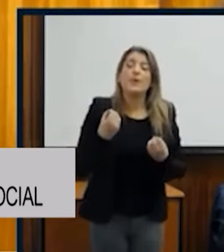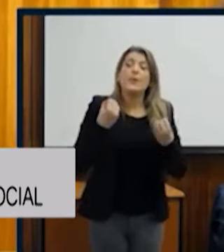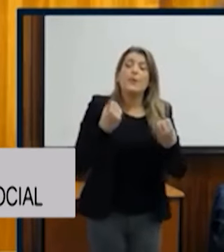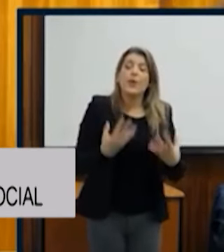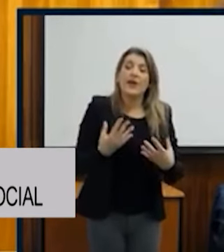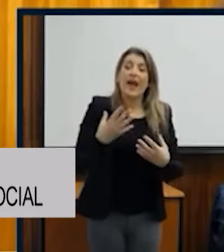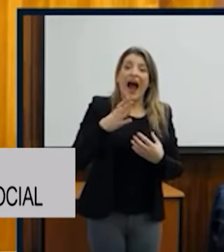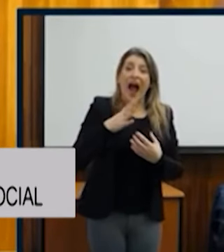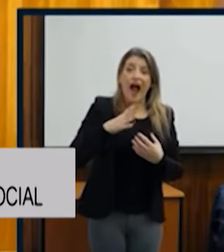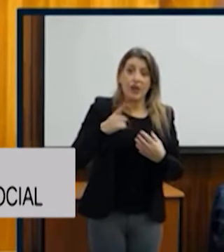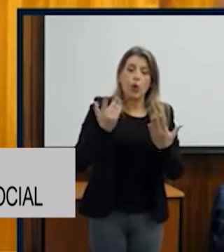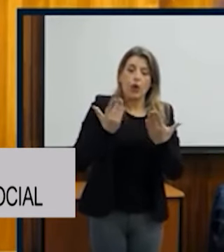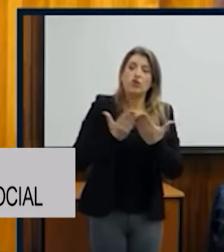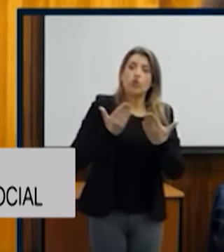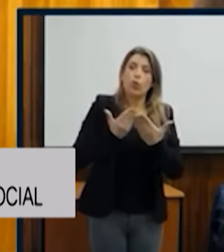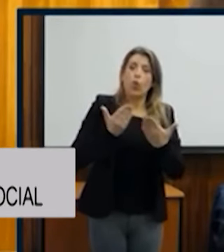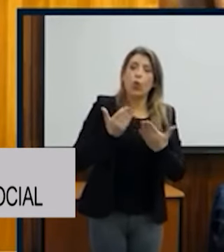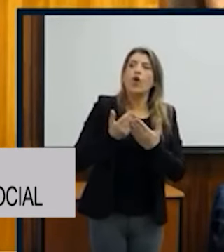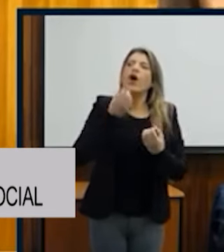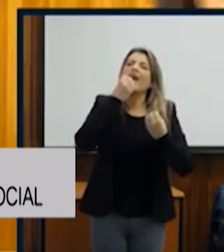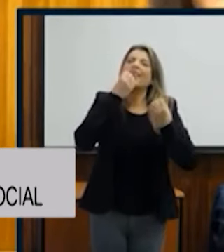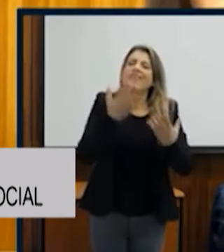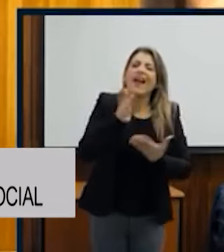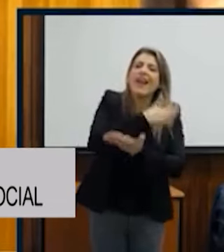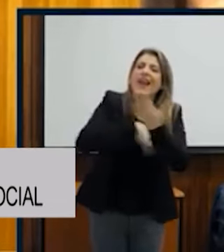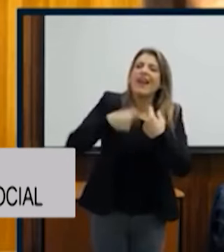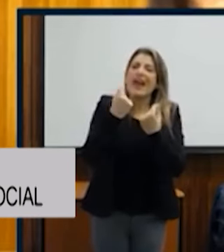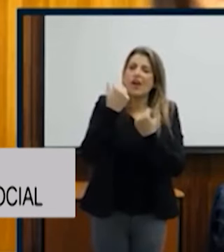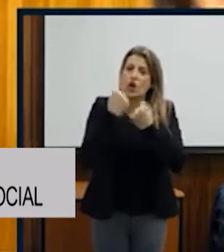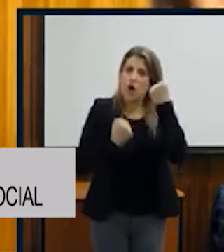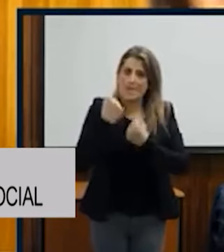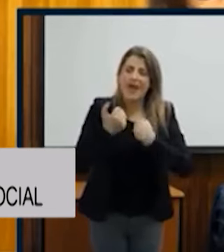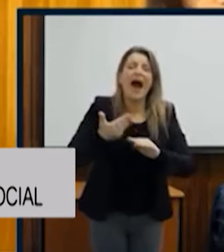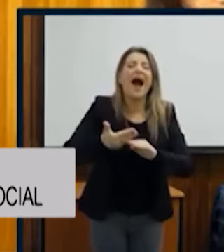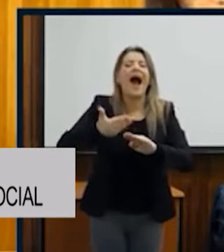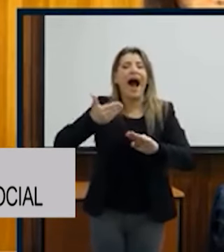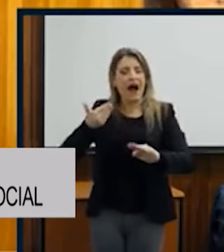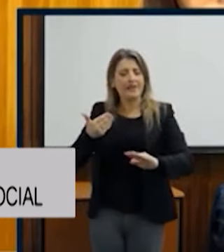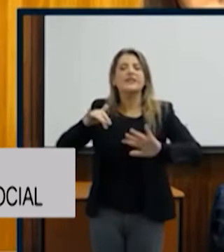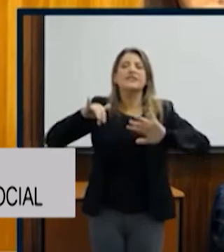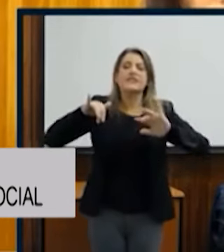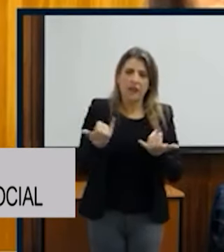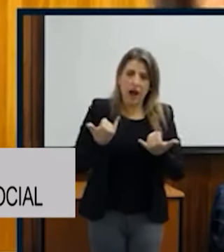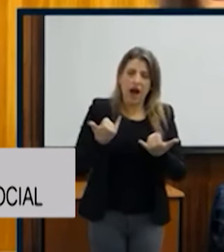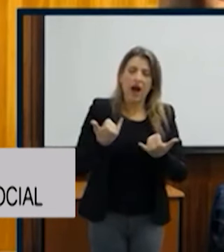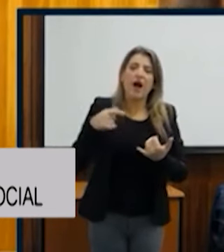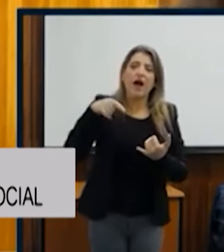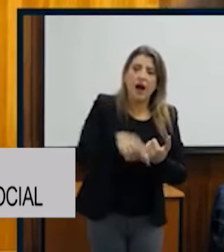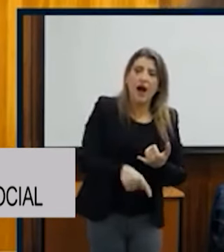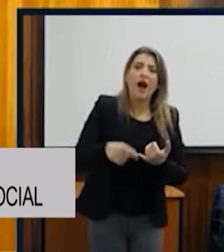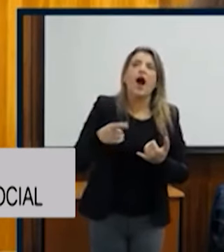de viabilidad y ni de impacto financiero. Hubo una definición, sí, de